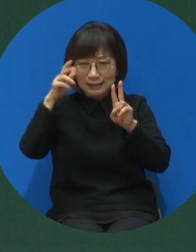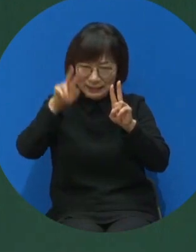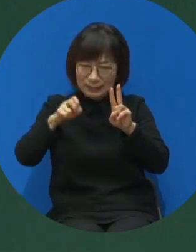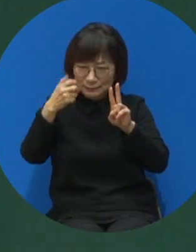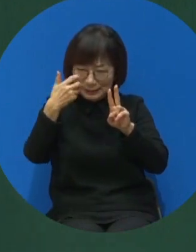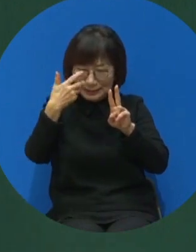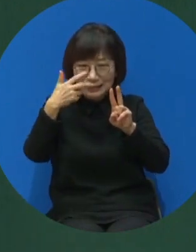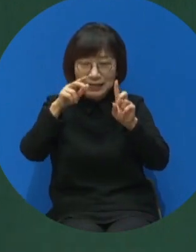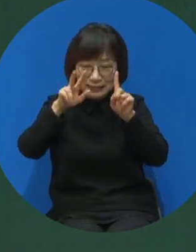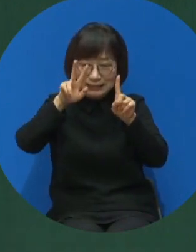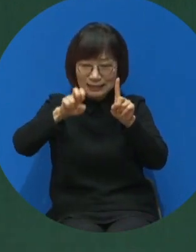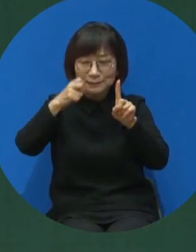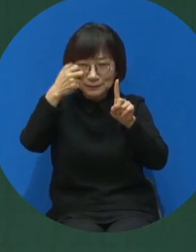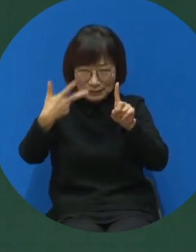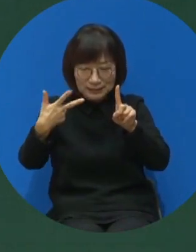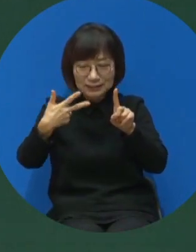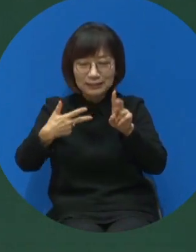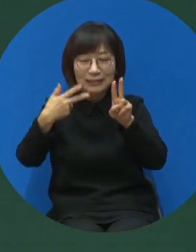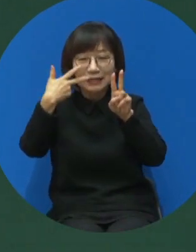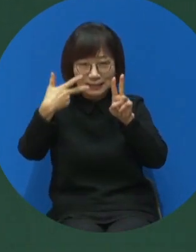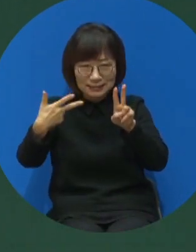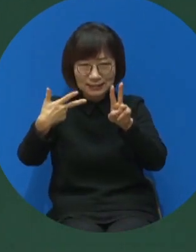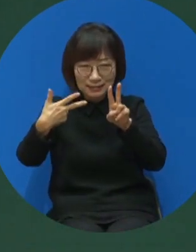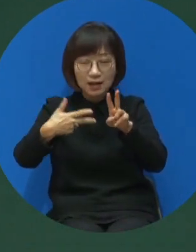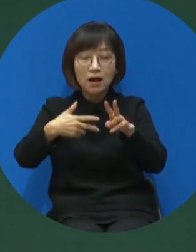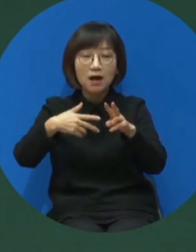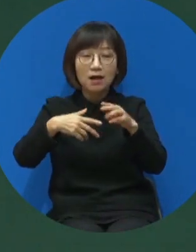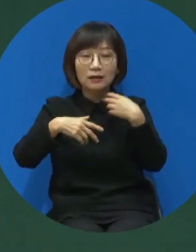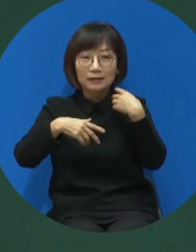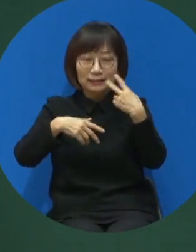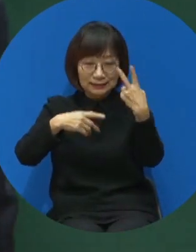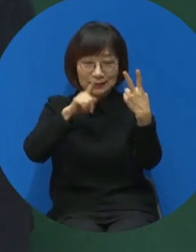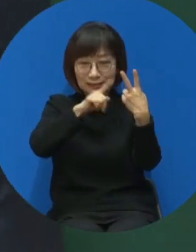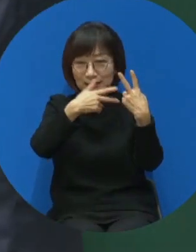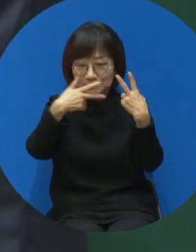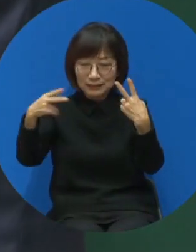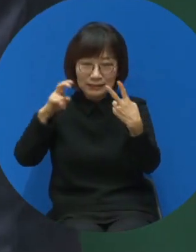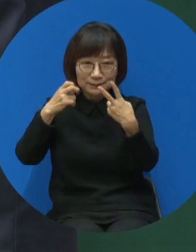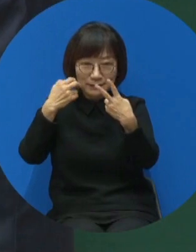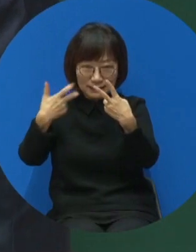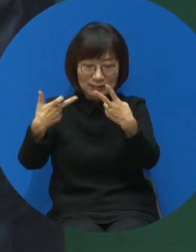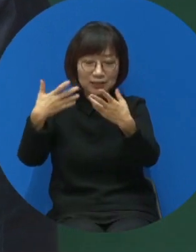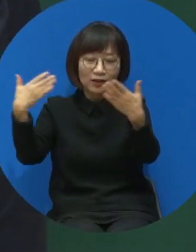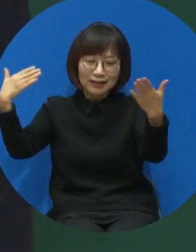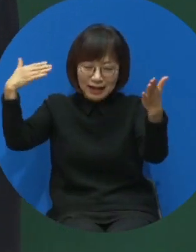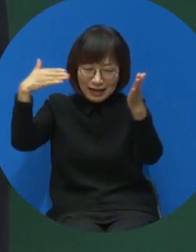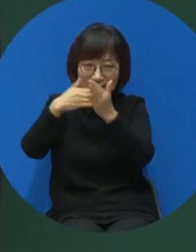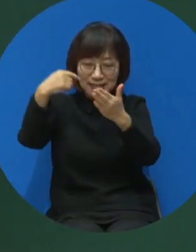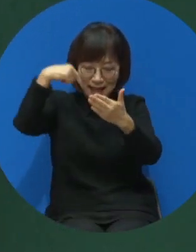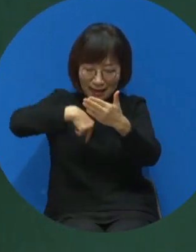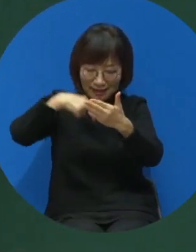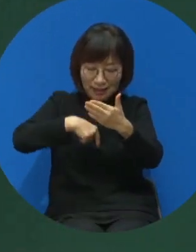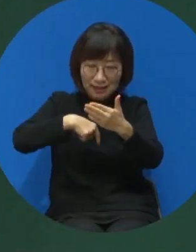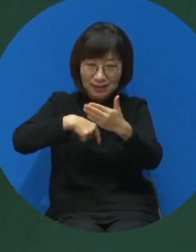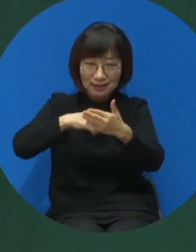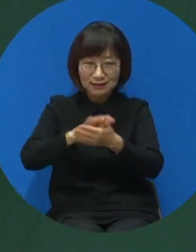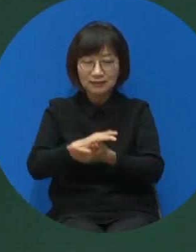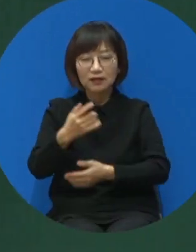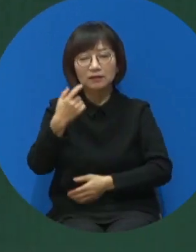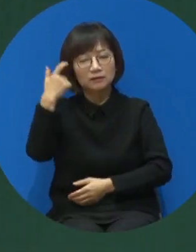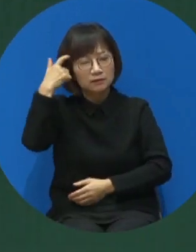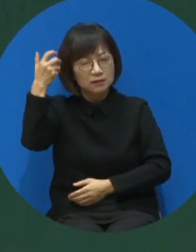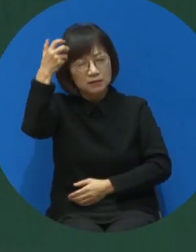y el equipo de inversor imagínese génesis 127 génesis 27 génesis 2 1 al 18 tiene dentro de mí chrome en